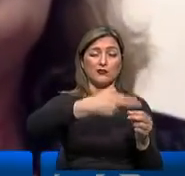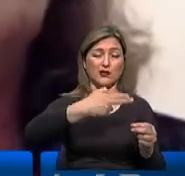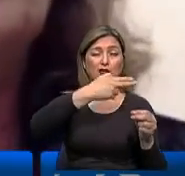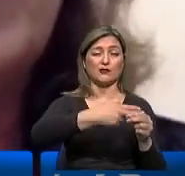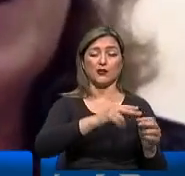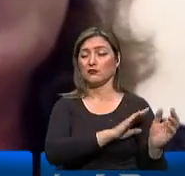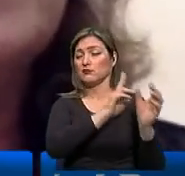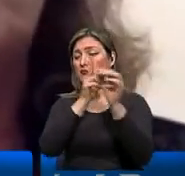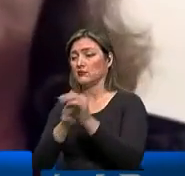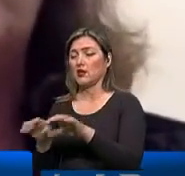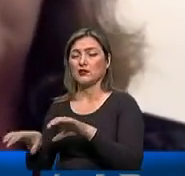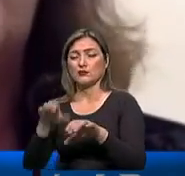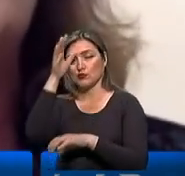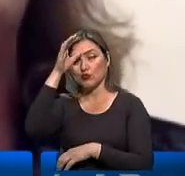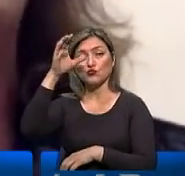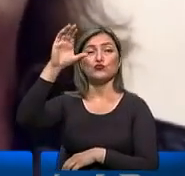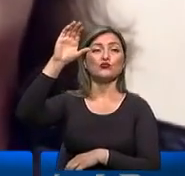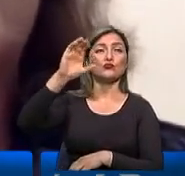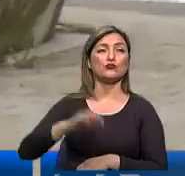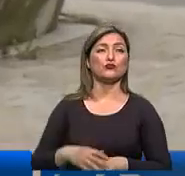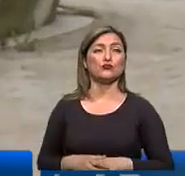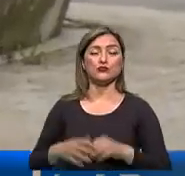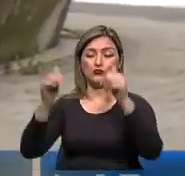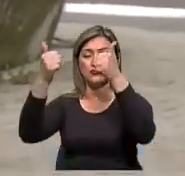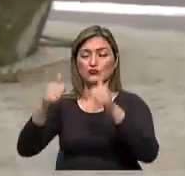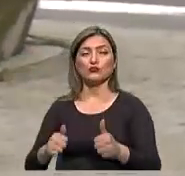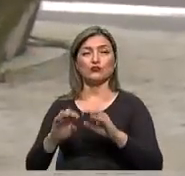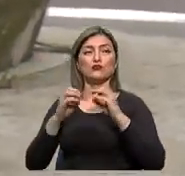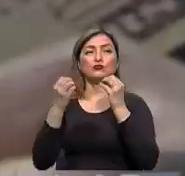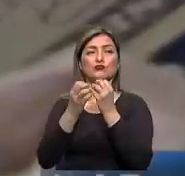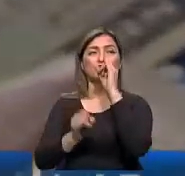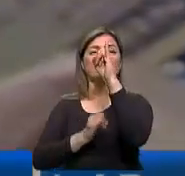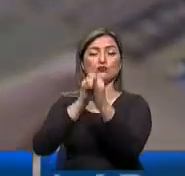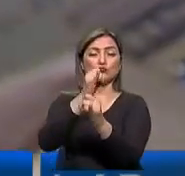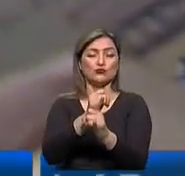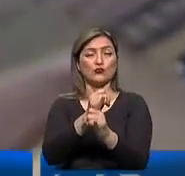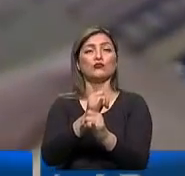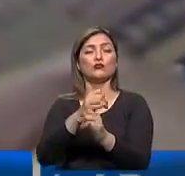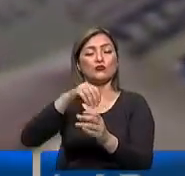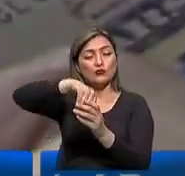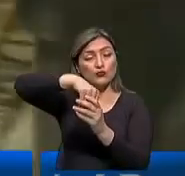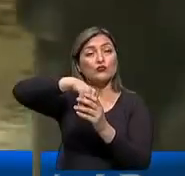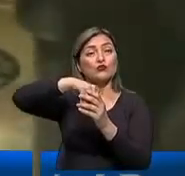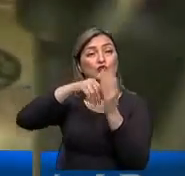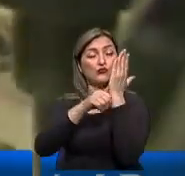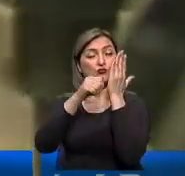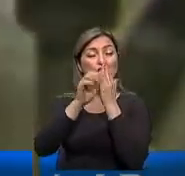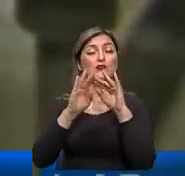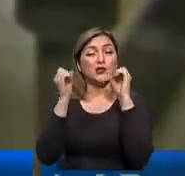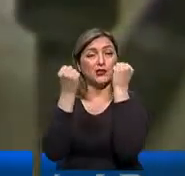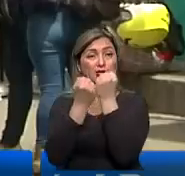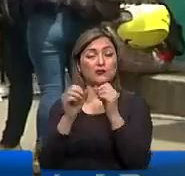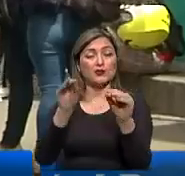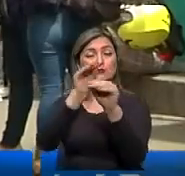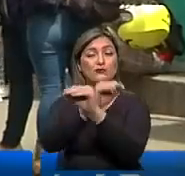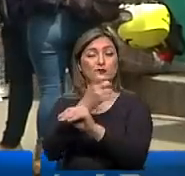e involucrarles en cultura y en el arte. A través de organizaciones internacionales y con recursos del ministerio, se realizan